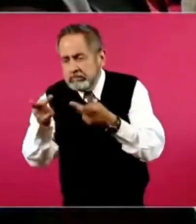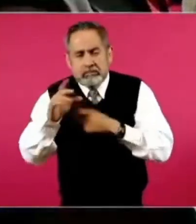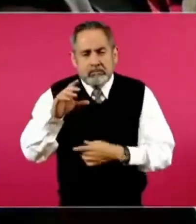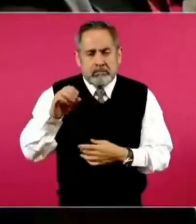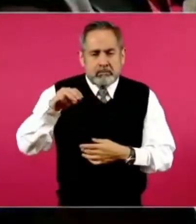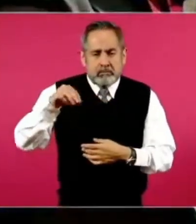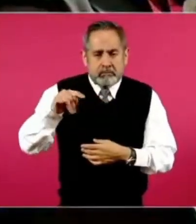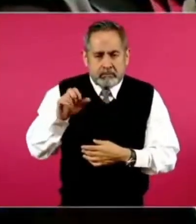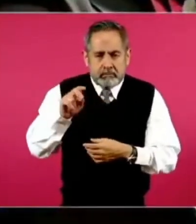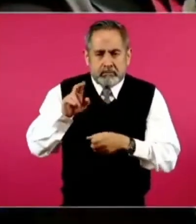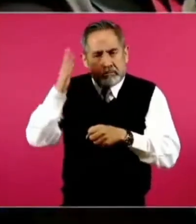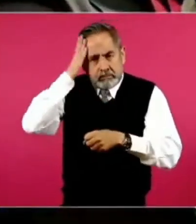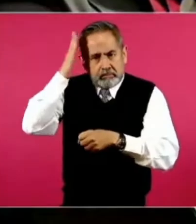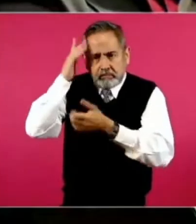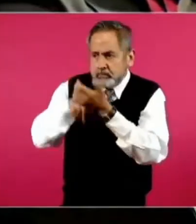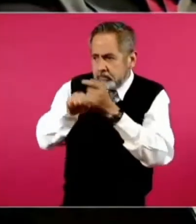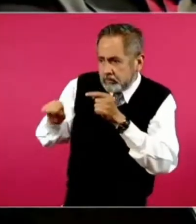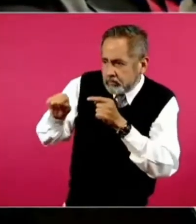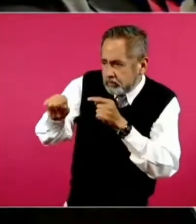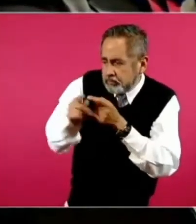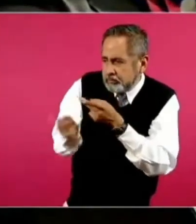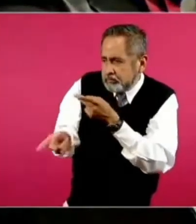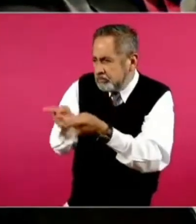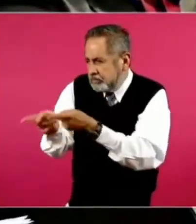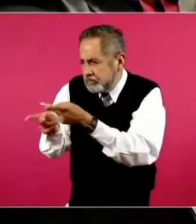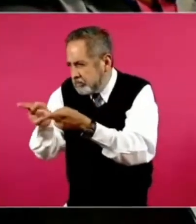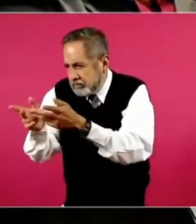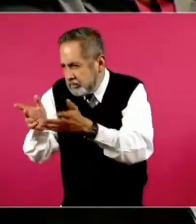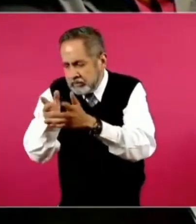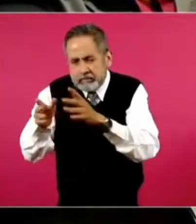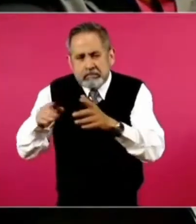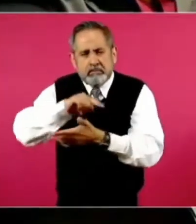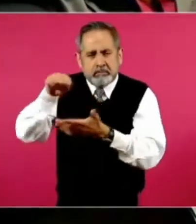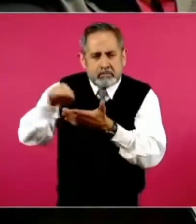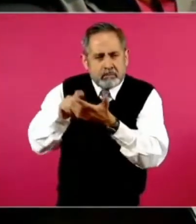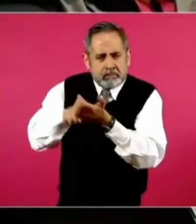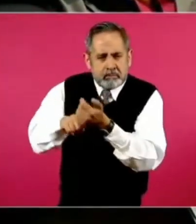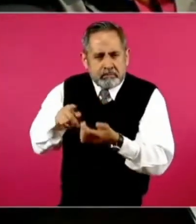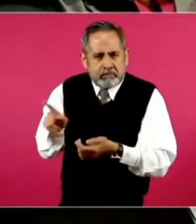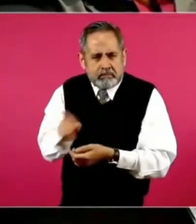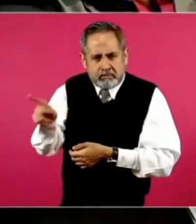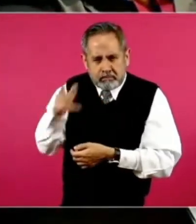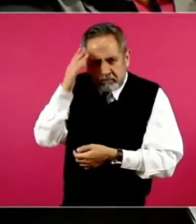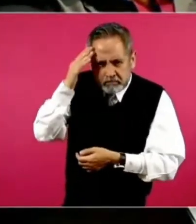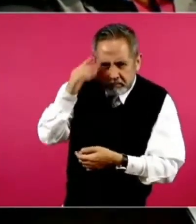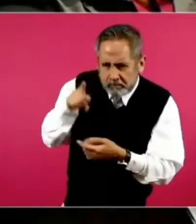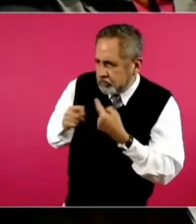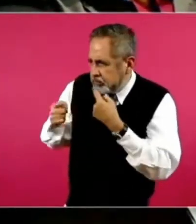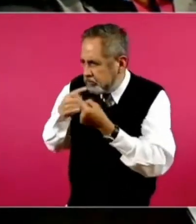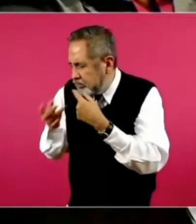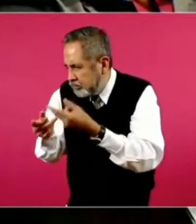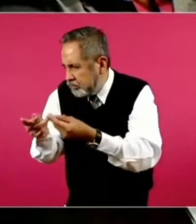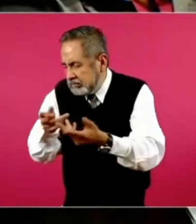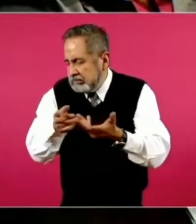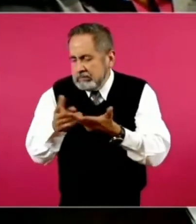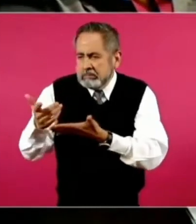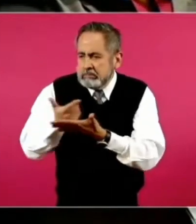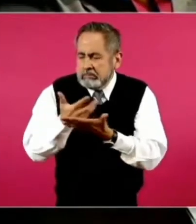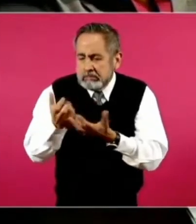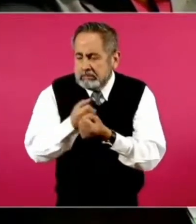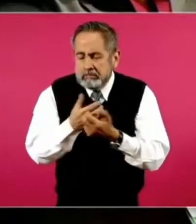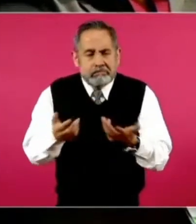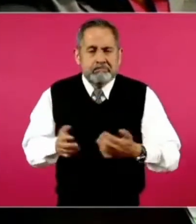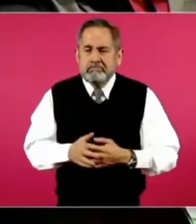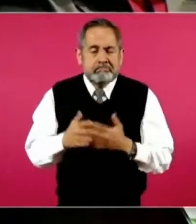algunas cabeceras y estamos intentando sacar el dato y estamos viendo que